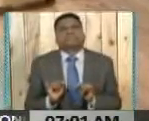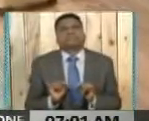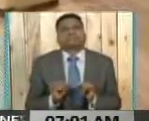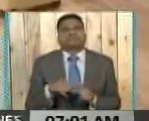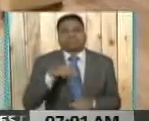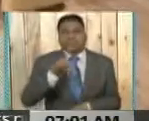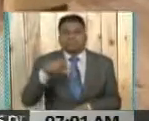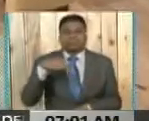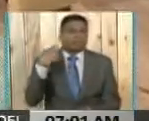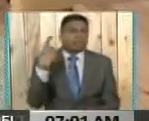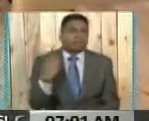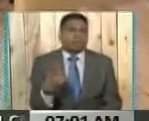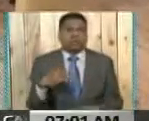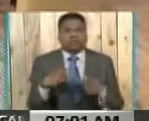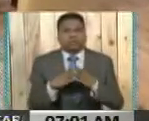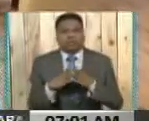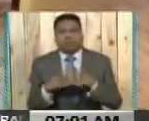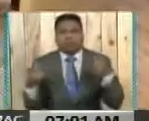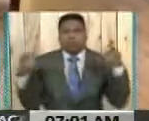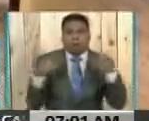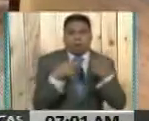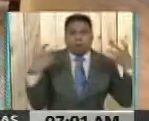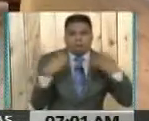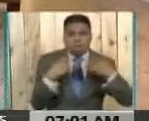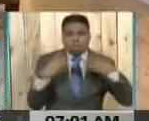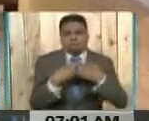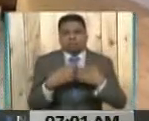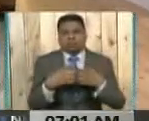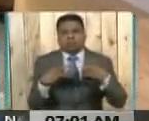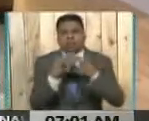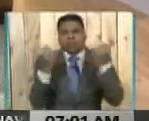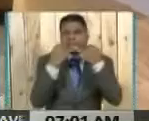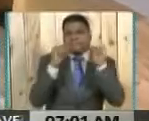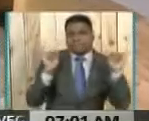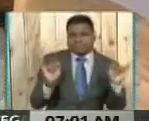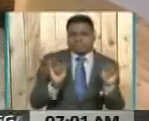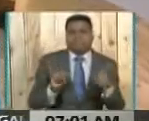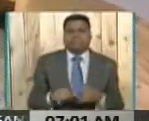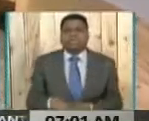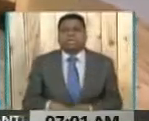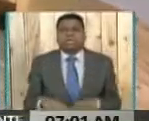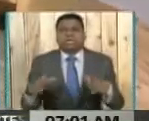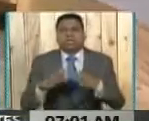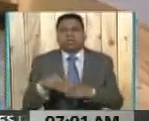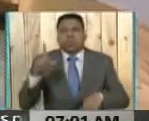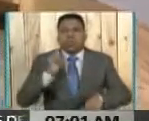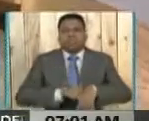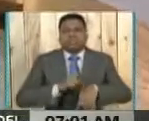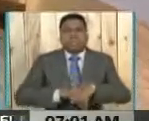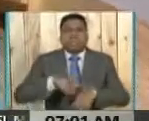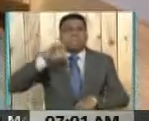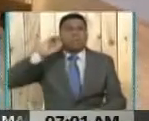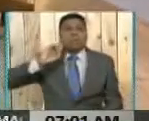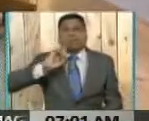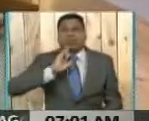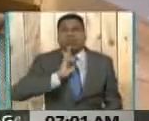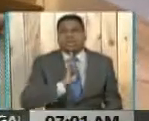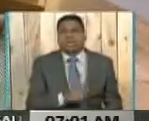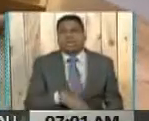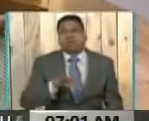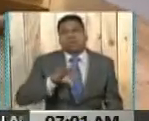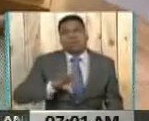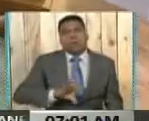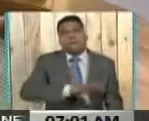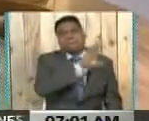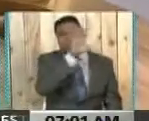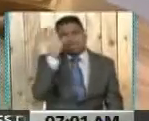época heroica de la lucha por la independencia, la época bolivariana, que nuestros países fueron puestos dentro de